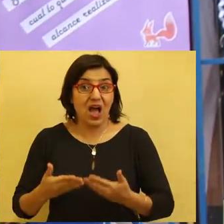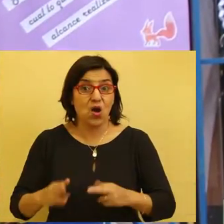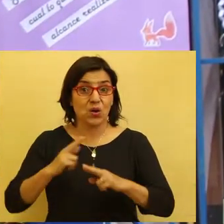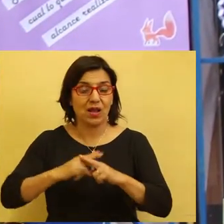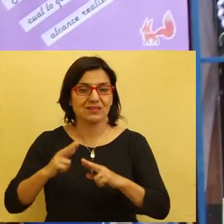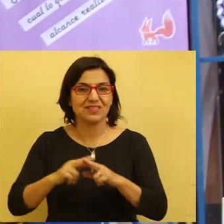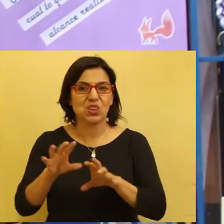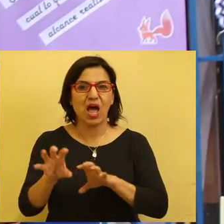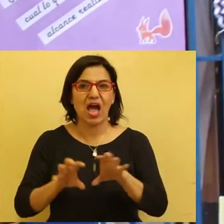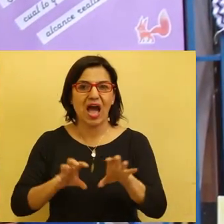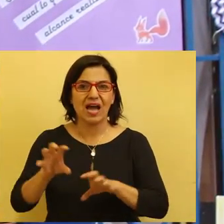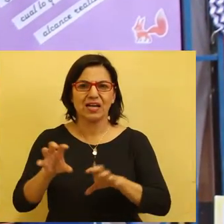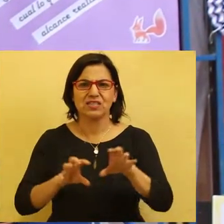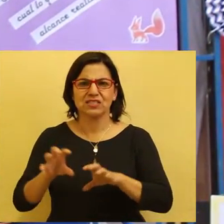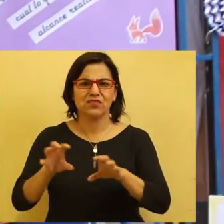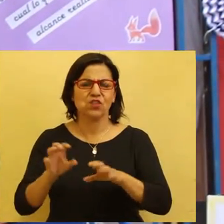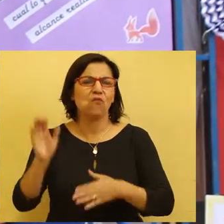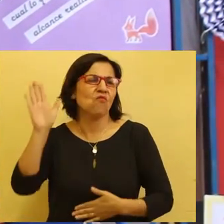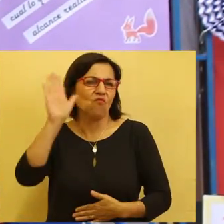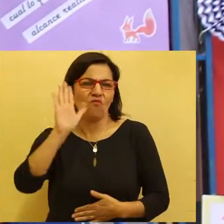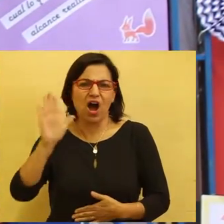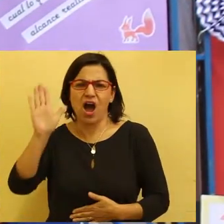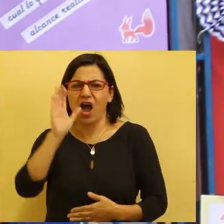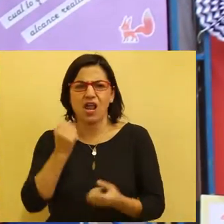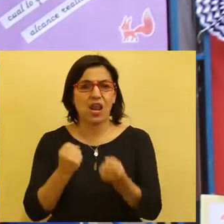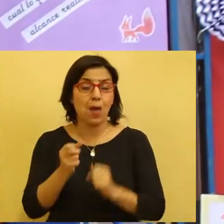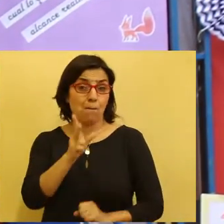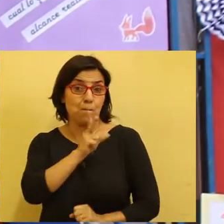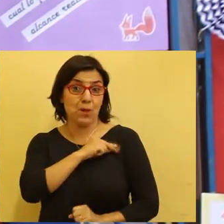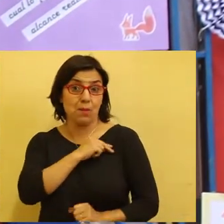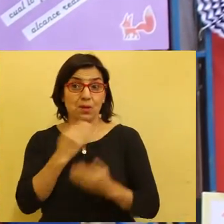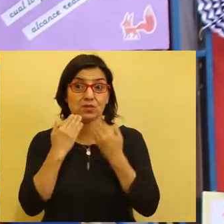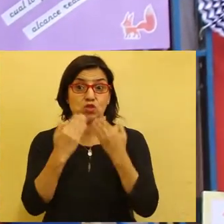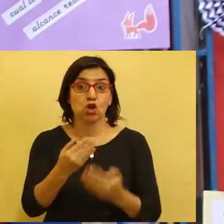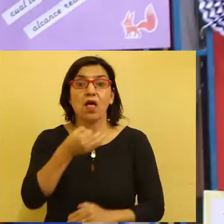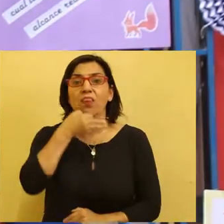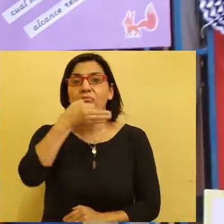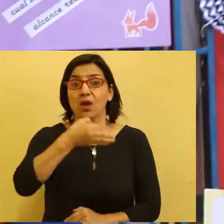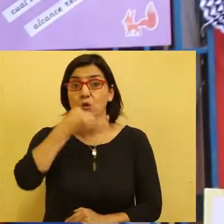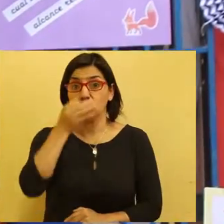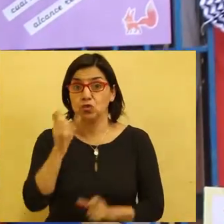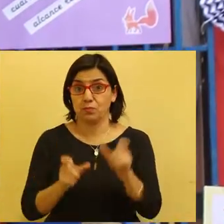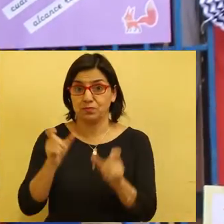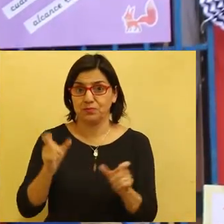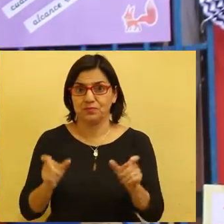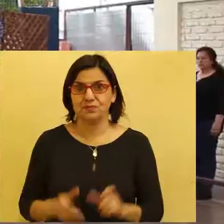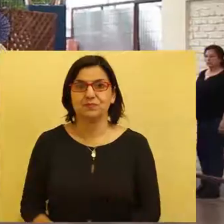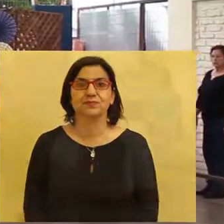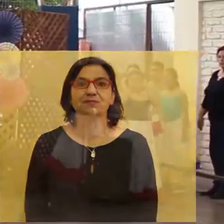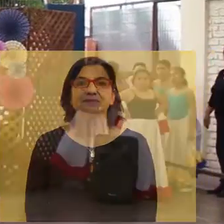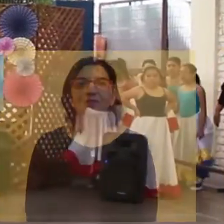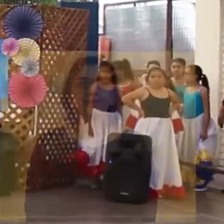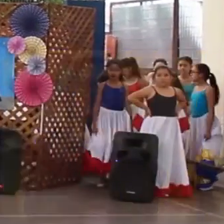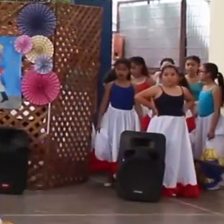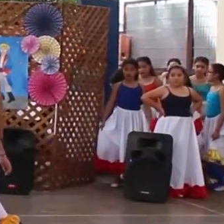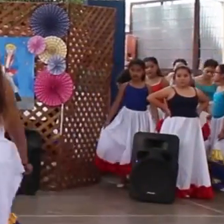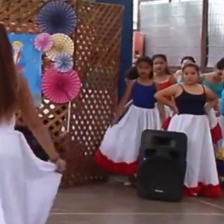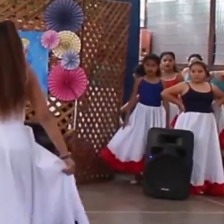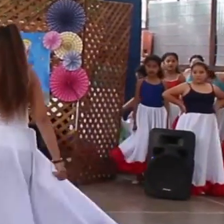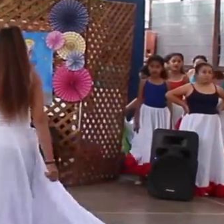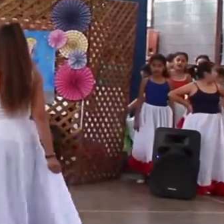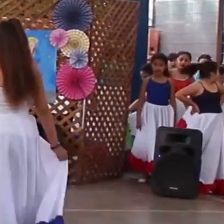En estos momentos se está desarrollando la actividad con bailes, premiaciones y discursos.